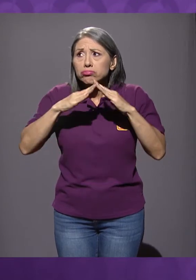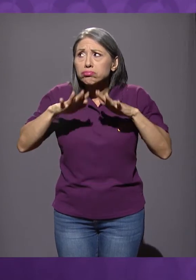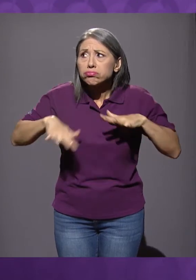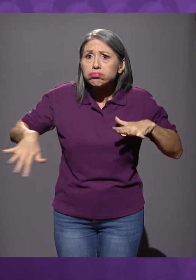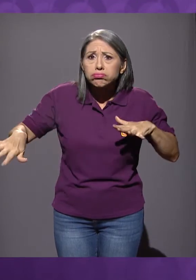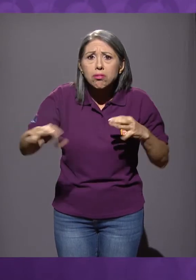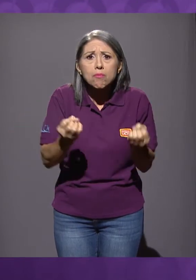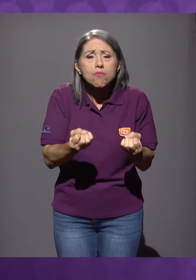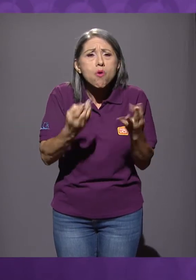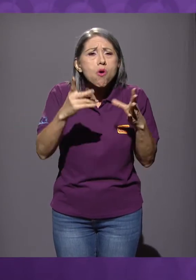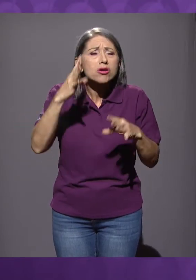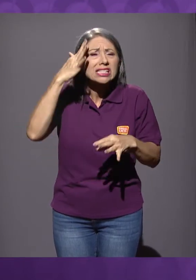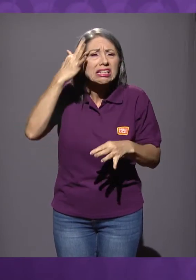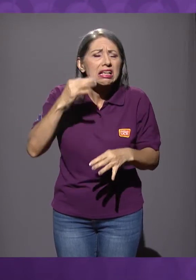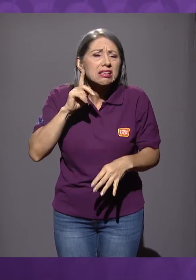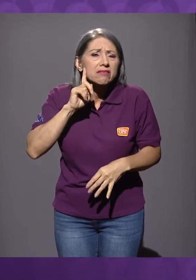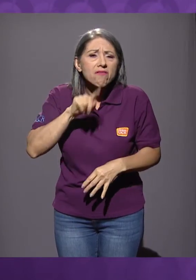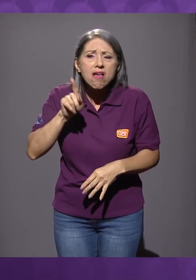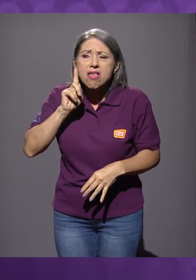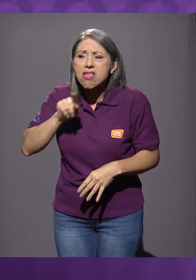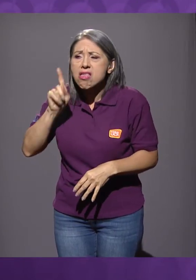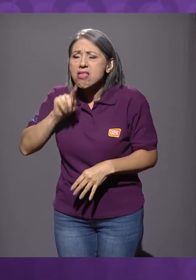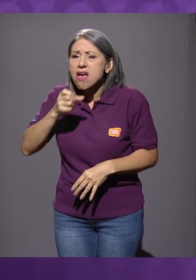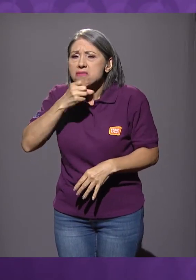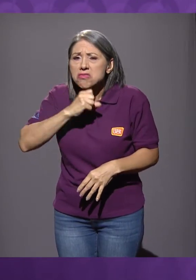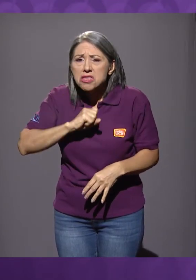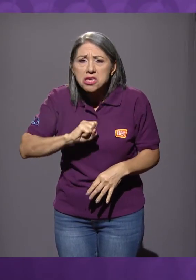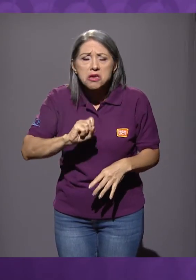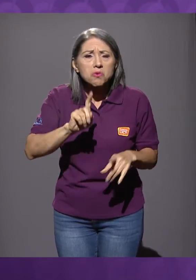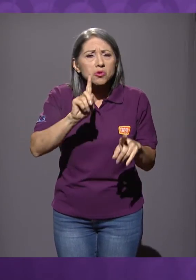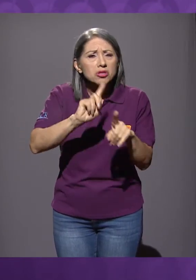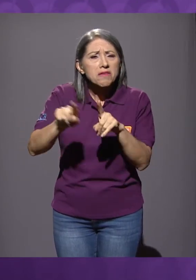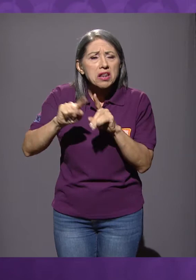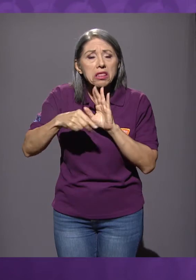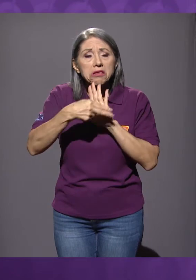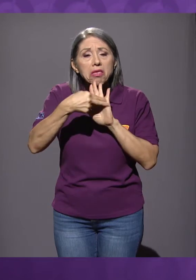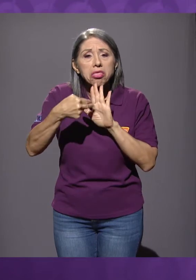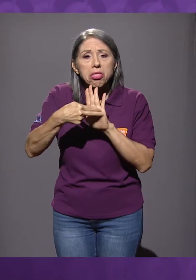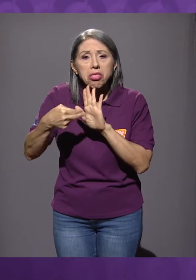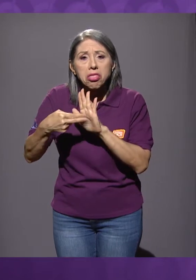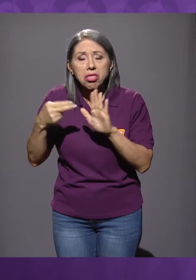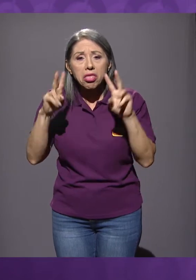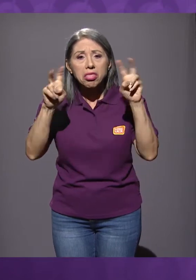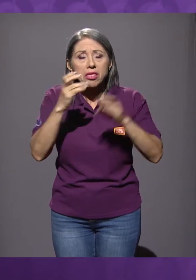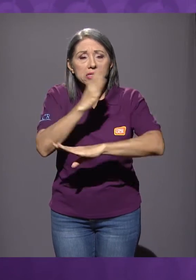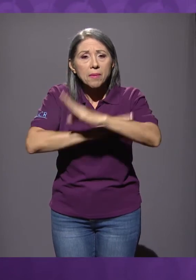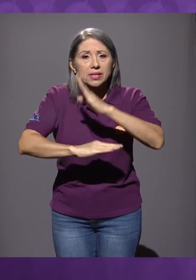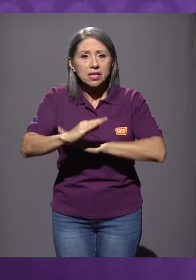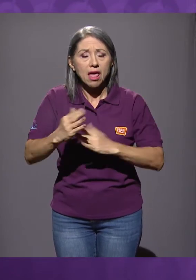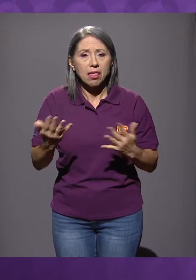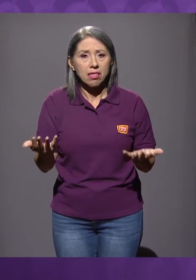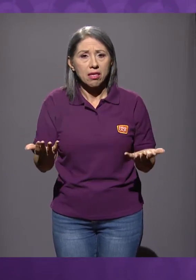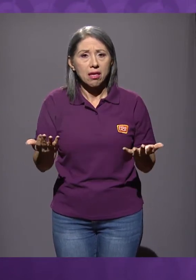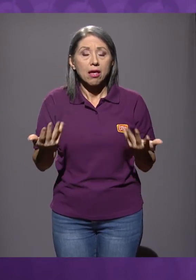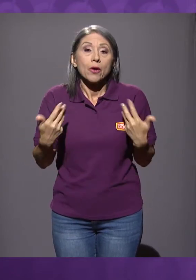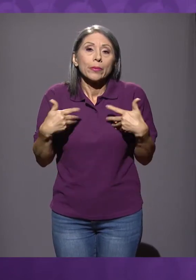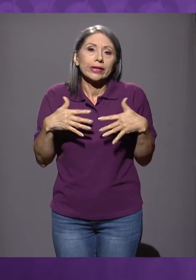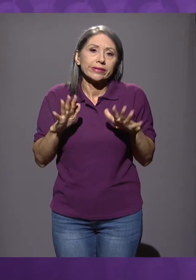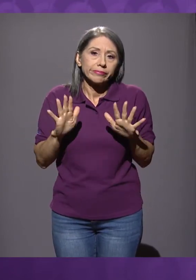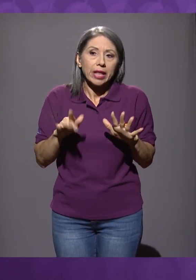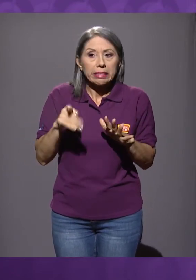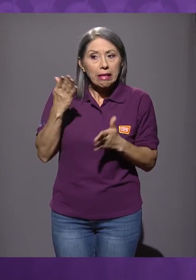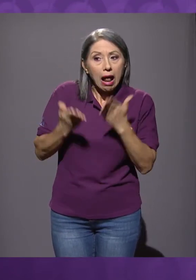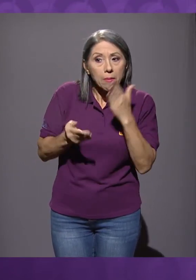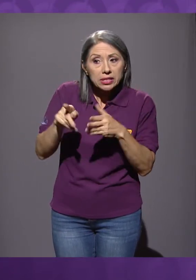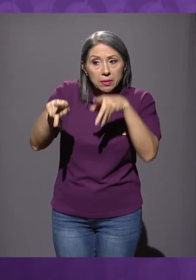plagado de paradigmas antiguos o de mitos sobre la discapacidad, pues también, por más que la persona trabaje en su propio proceso, ¿verdad?,